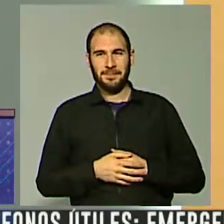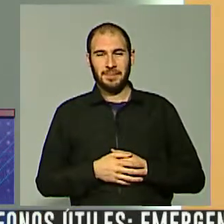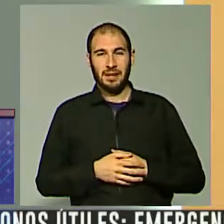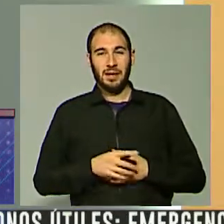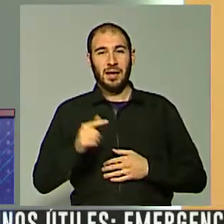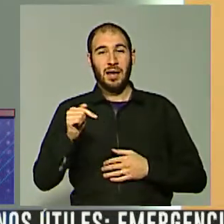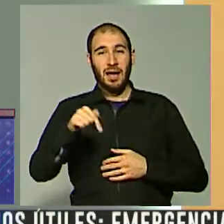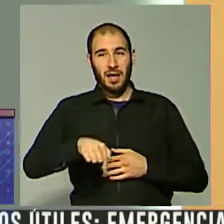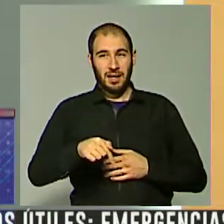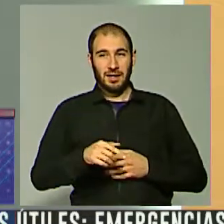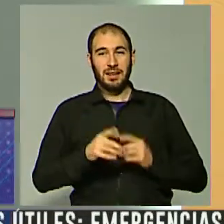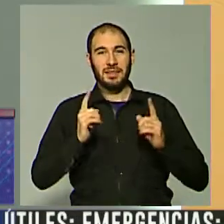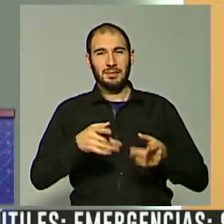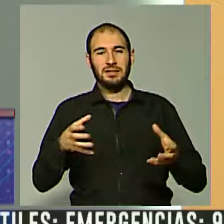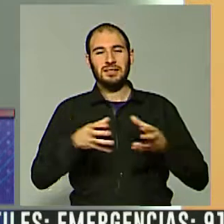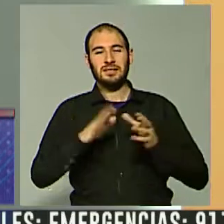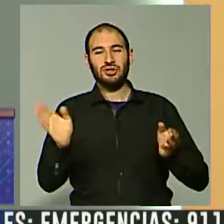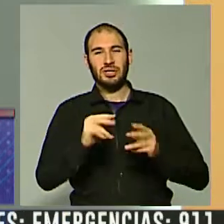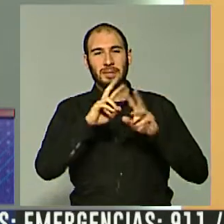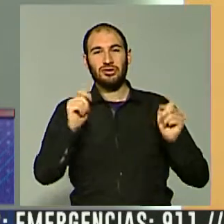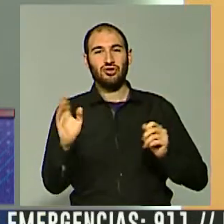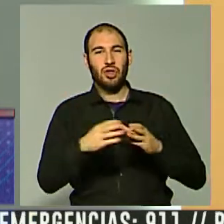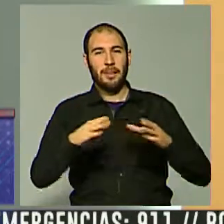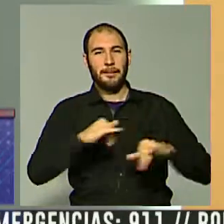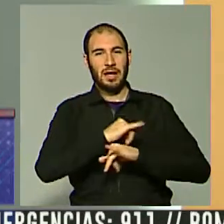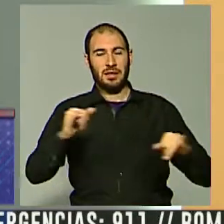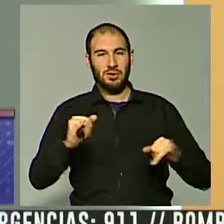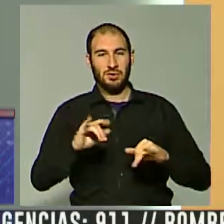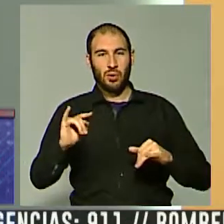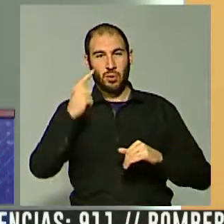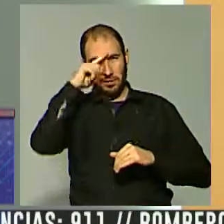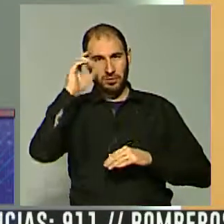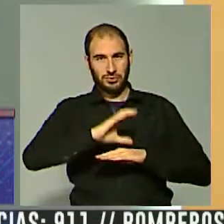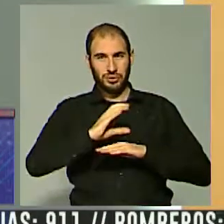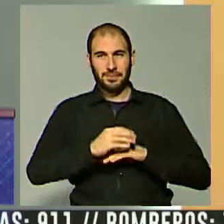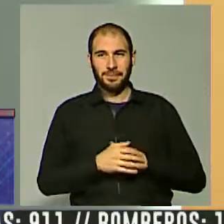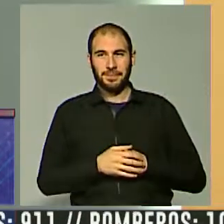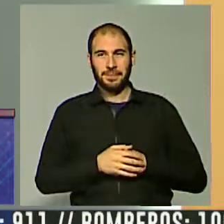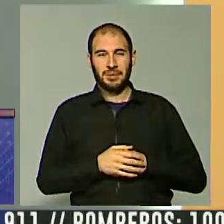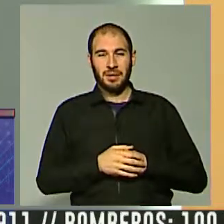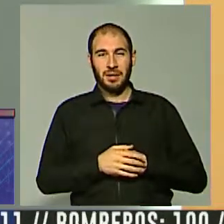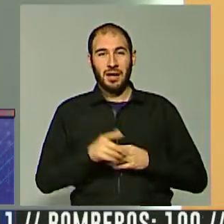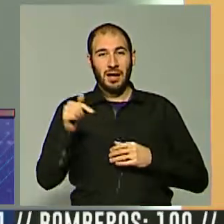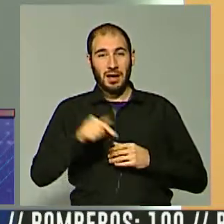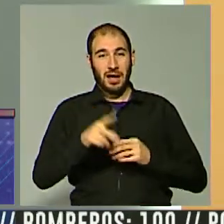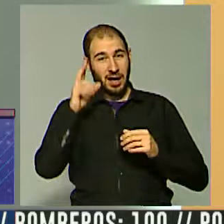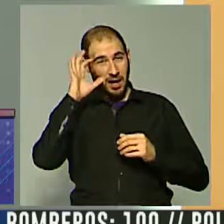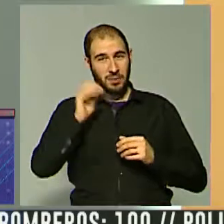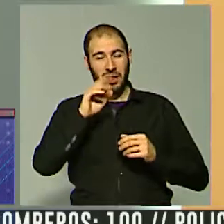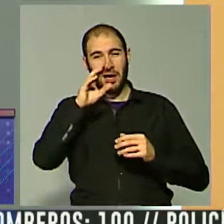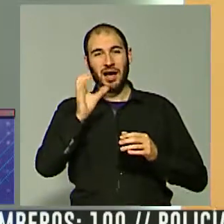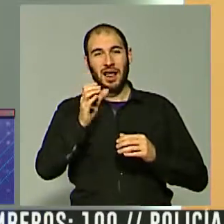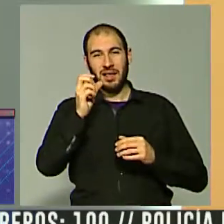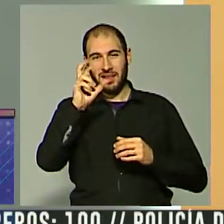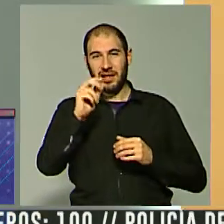www.universidad.com.ar, donde además confluyen los contenidos de todos los medios de la Universidad Nacional de Cuyo. Y, por supuesto, recuerden que estamos en La Grilla, canal